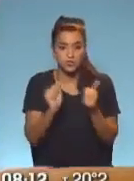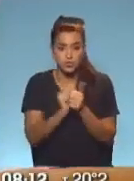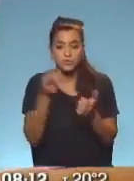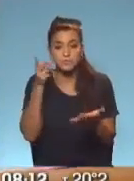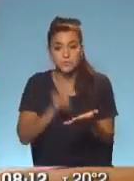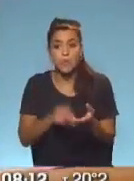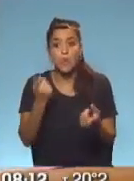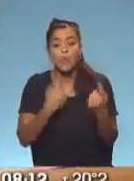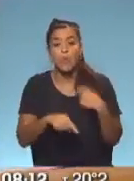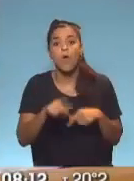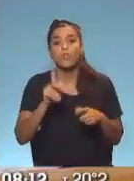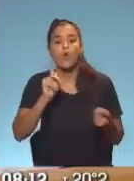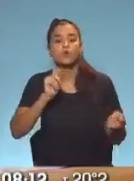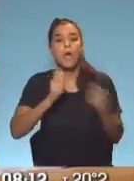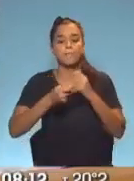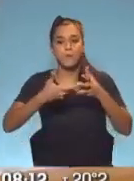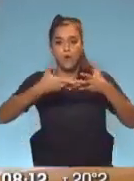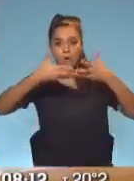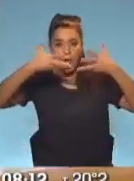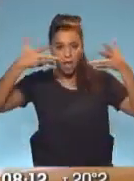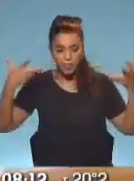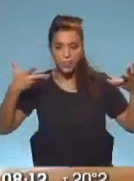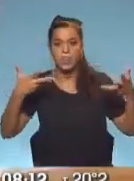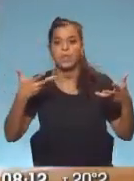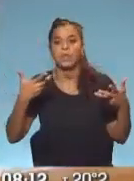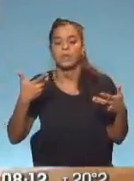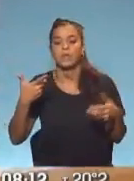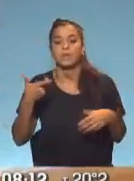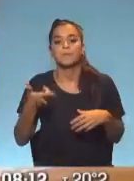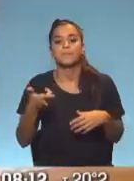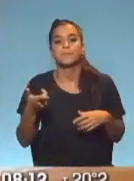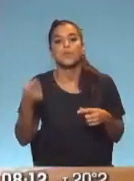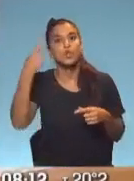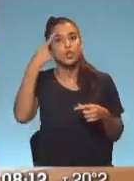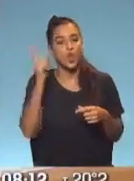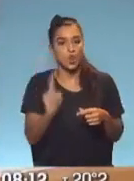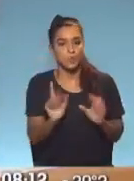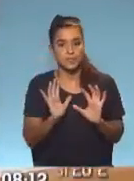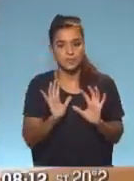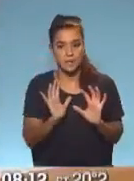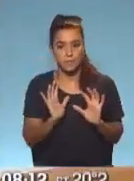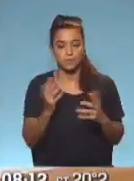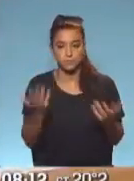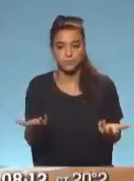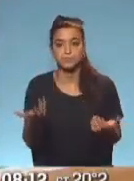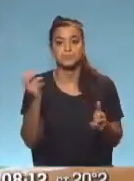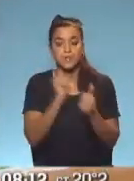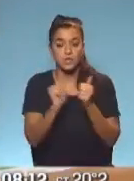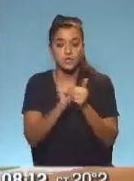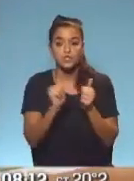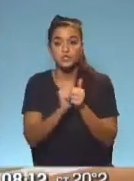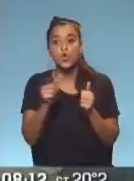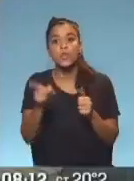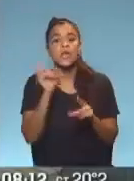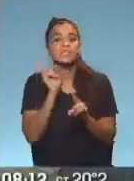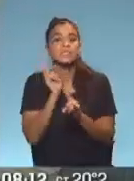que cuando los grandes cambios se dan, los que vivimos esos cambios, no somos conscientes. O sea, la historia se escribe